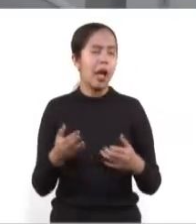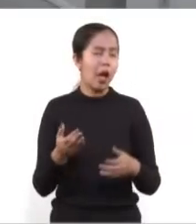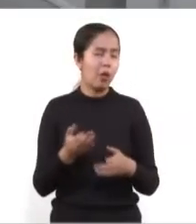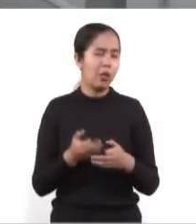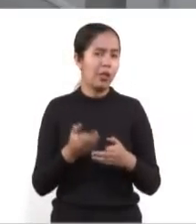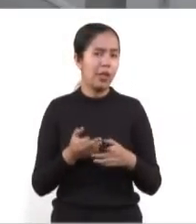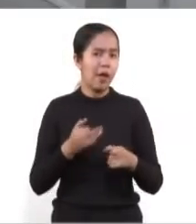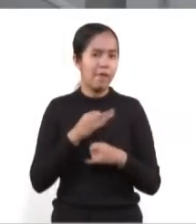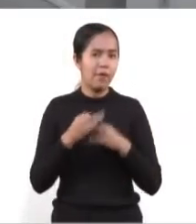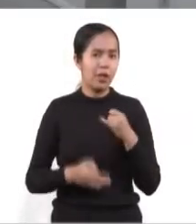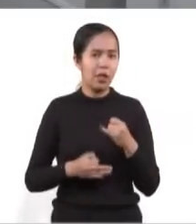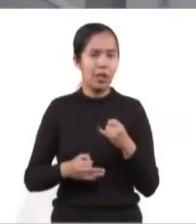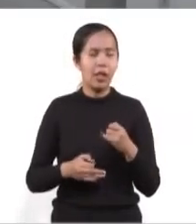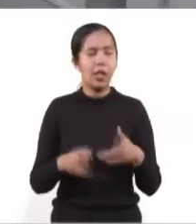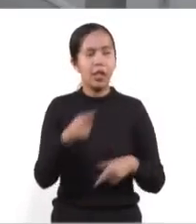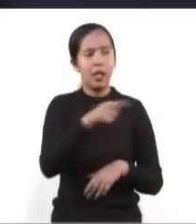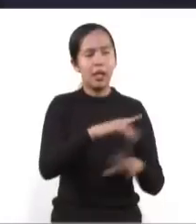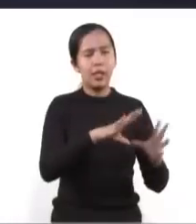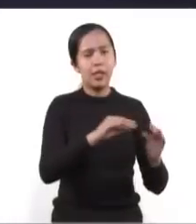las cuestiones de detalle.